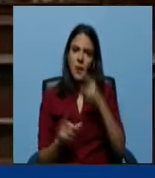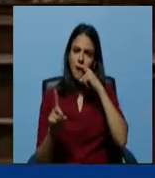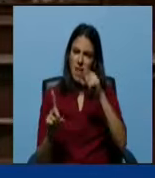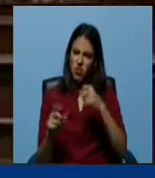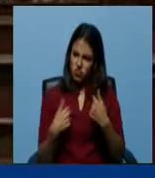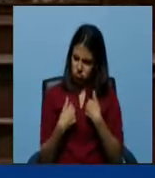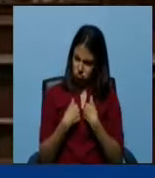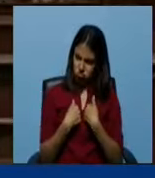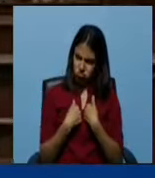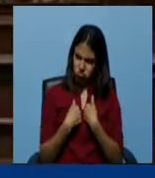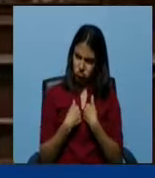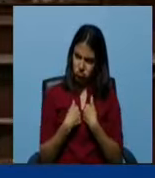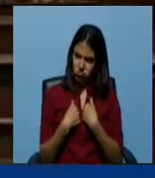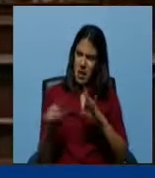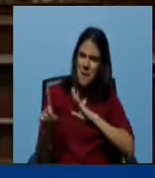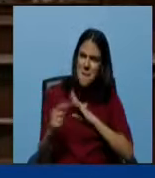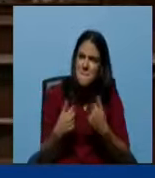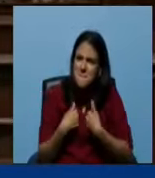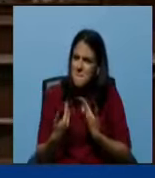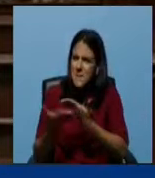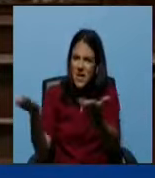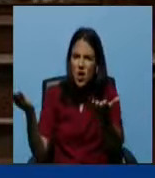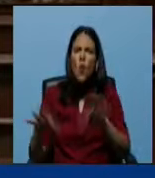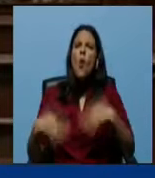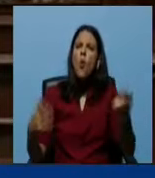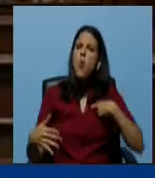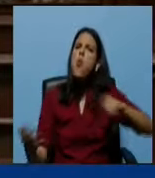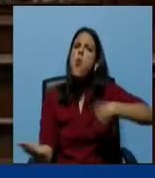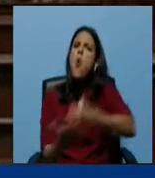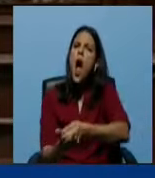Mío, le dije yo. ¿Y cuándo lo compré?